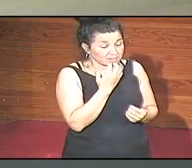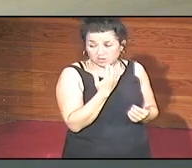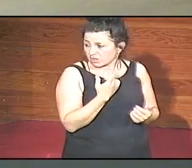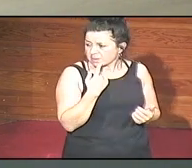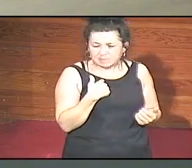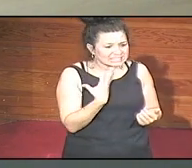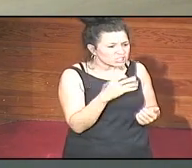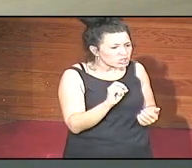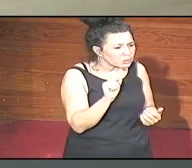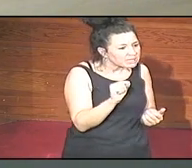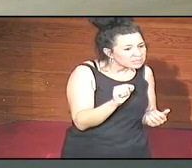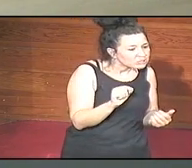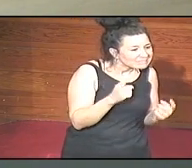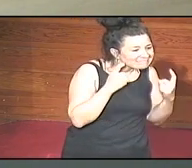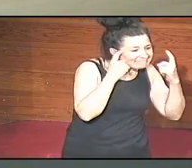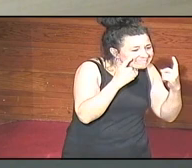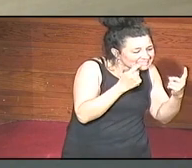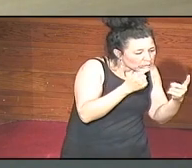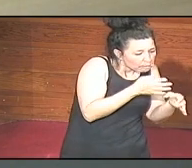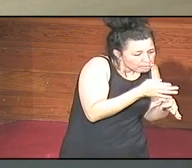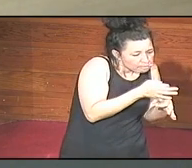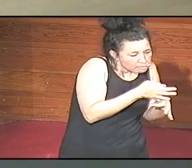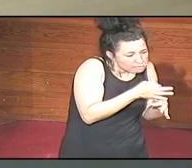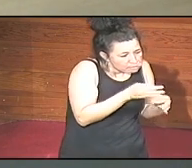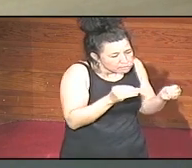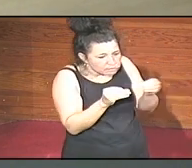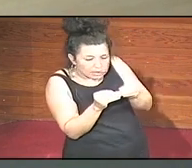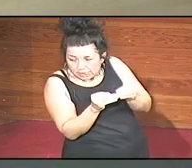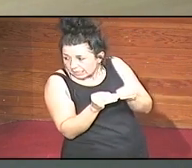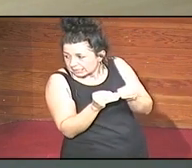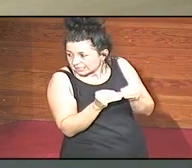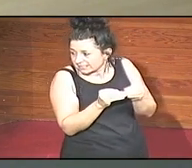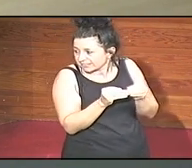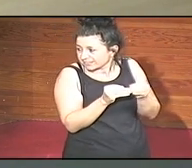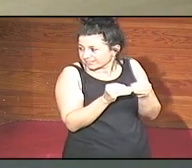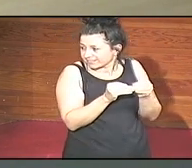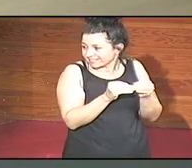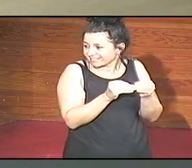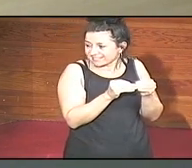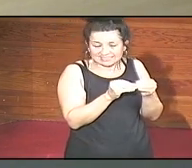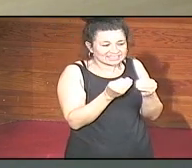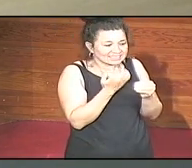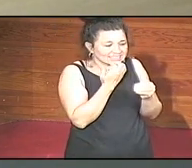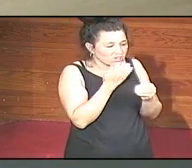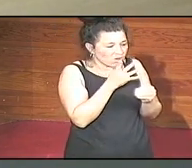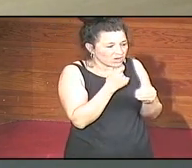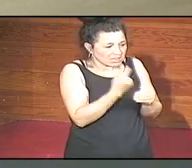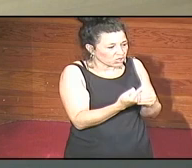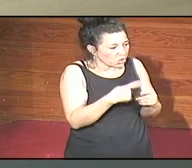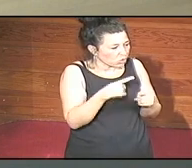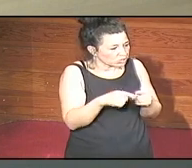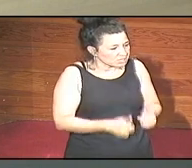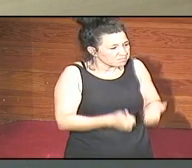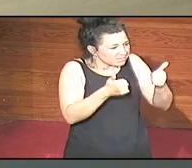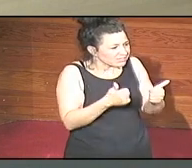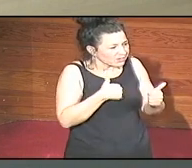50 minutos y intento hacerlo y si no ahora os diré más os diré más cosas porque quiero escuchar o si